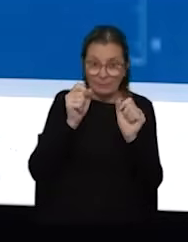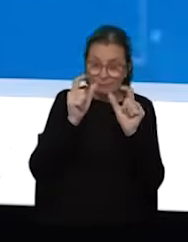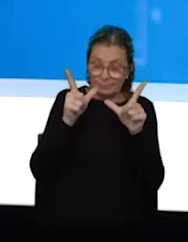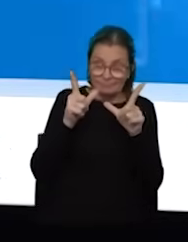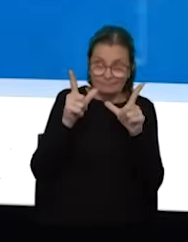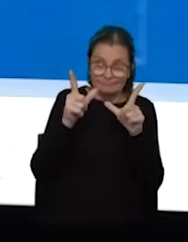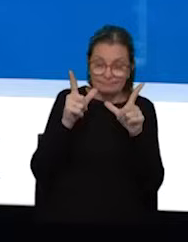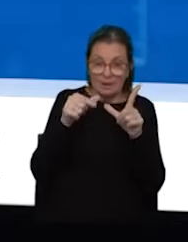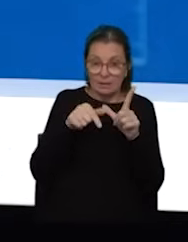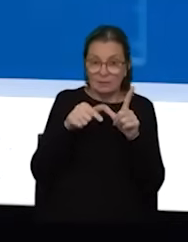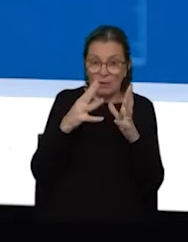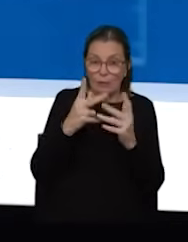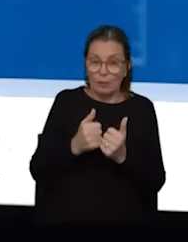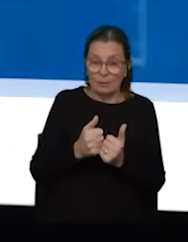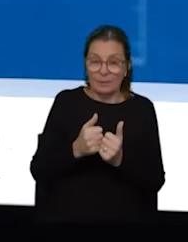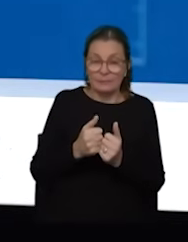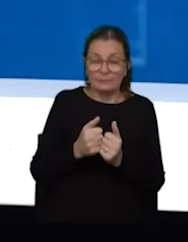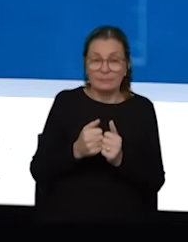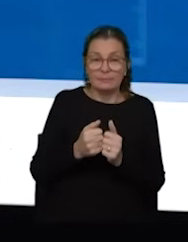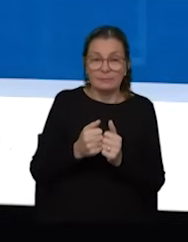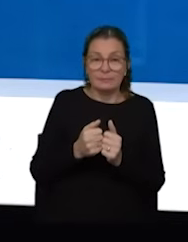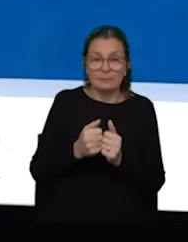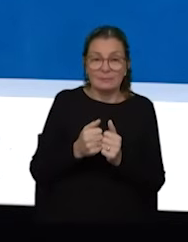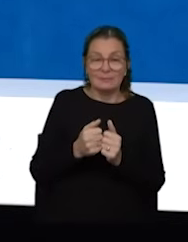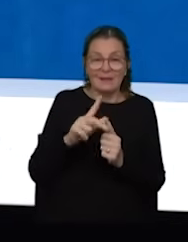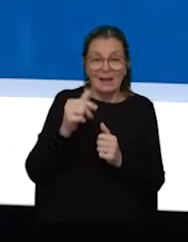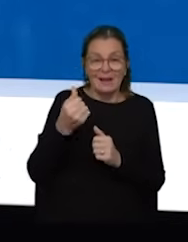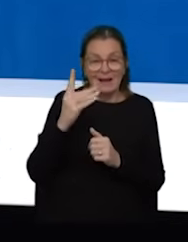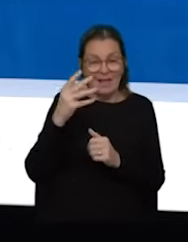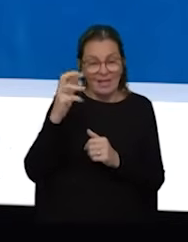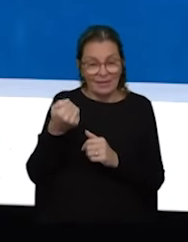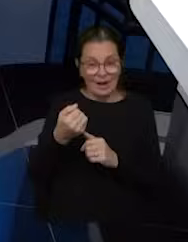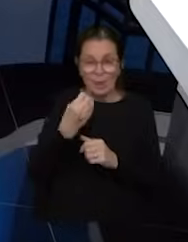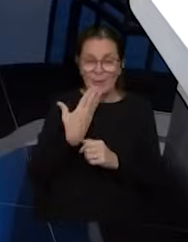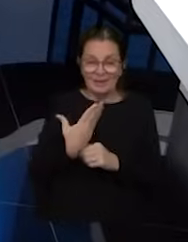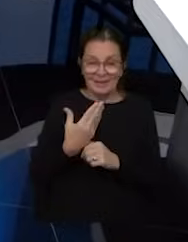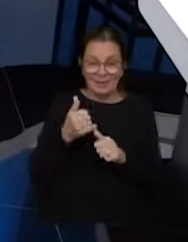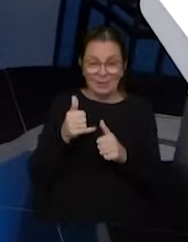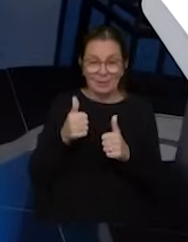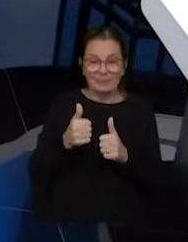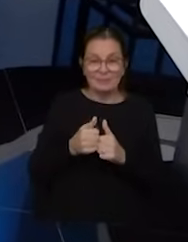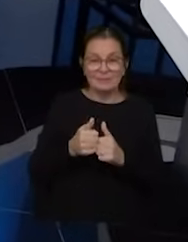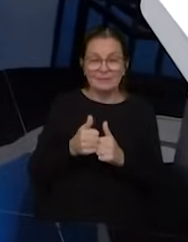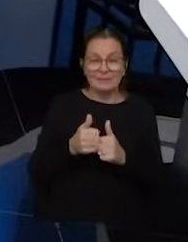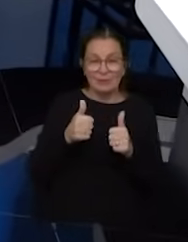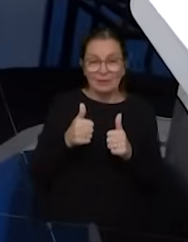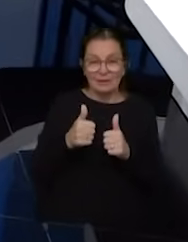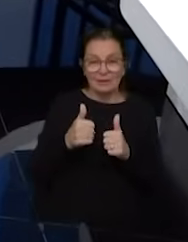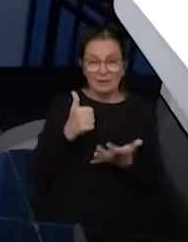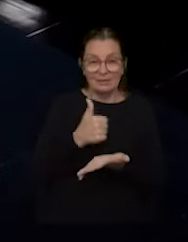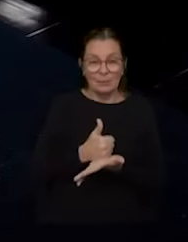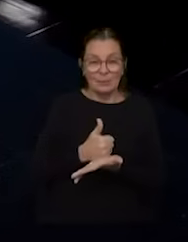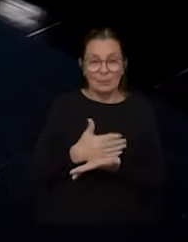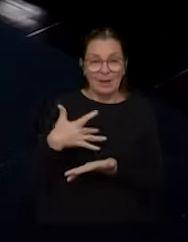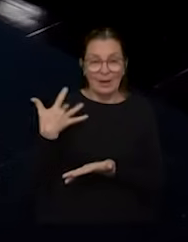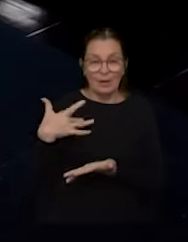alarmas este tipo de artículos bueno sumamos y saludo Antonio ladra Martín Duarte Antonio Cómo andas bien bien qu todo bien Todo bien acá estamos bueno me